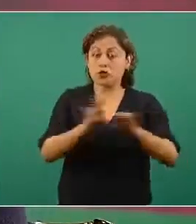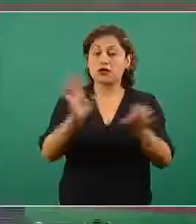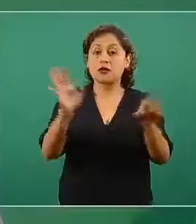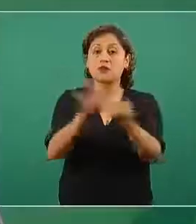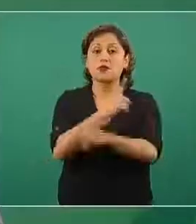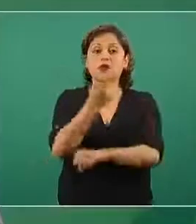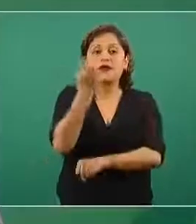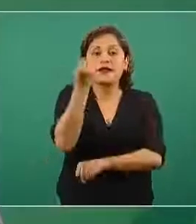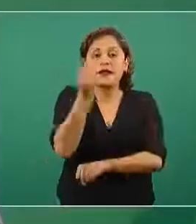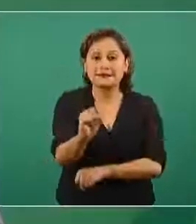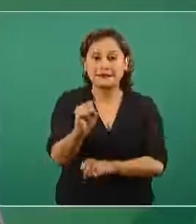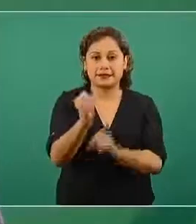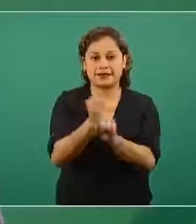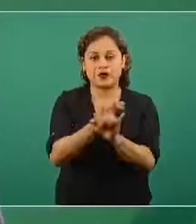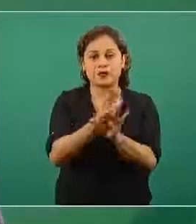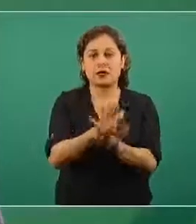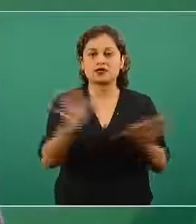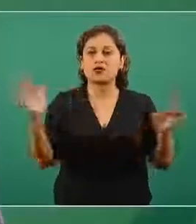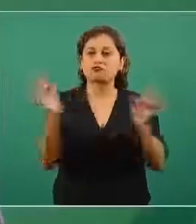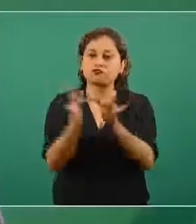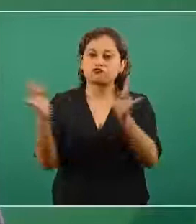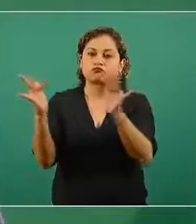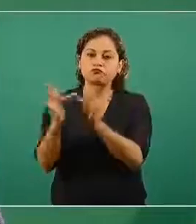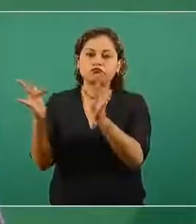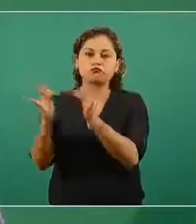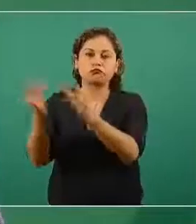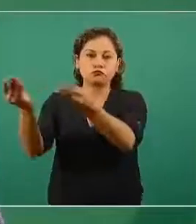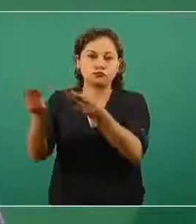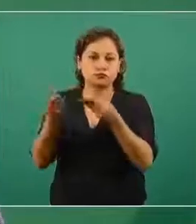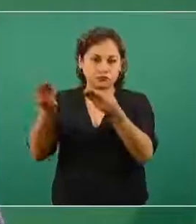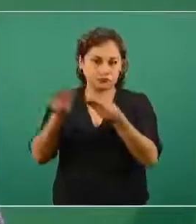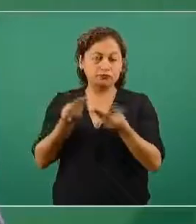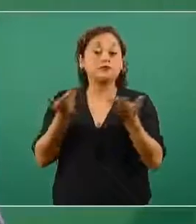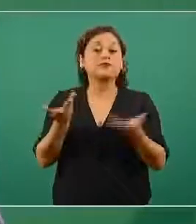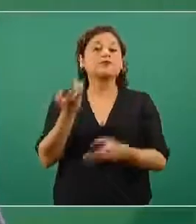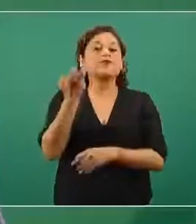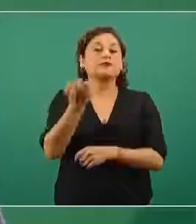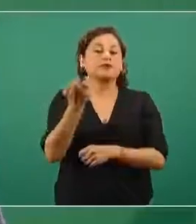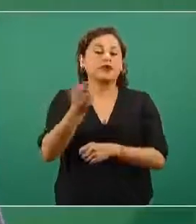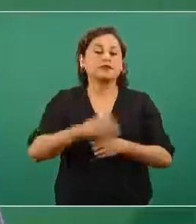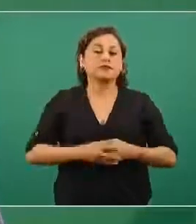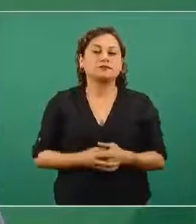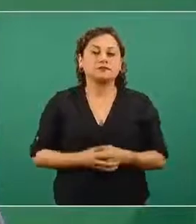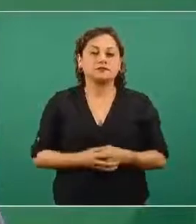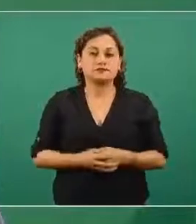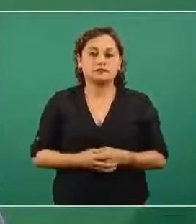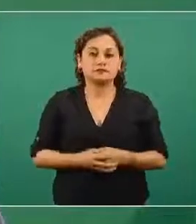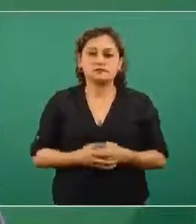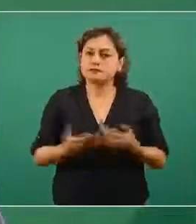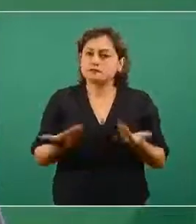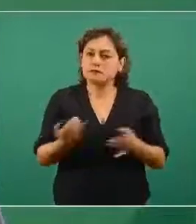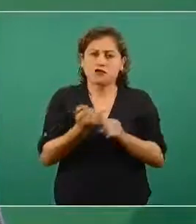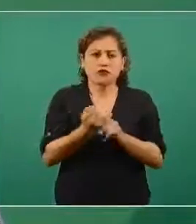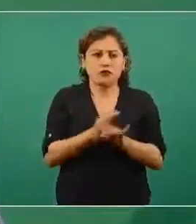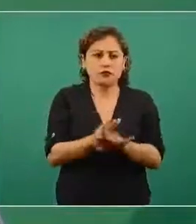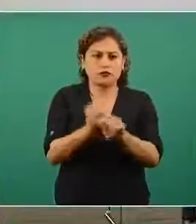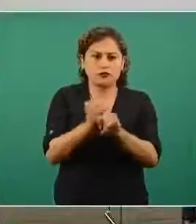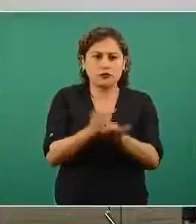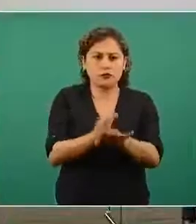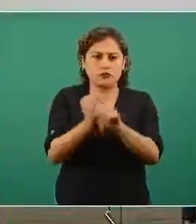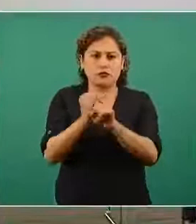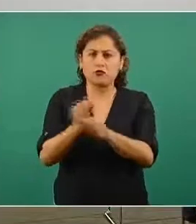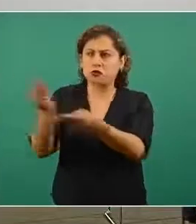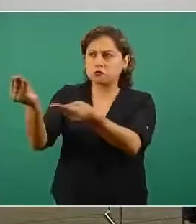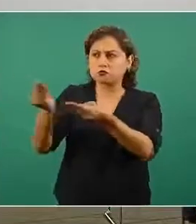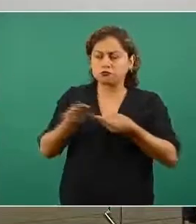comunicación permanentes, abiertos, en donde se recibe información que está continuamente emitiéndose a través de los mismos y en